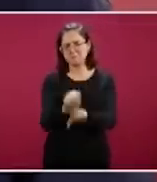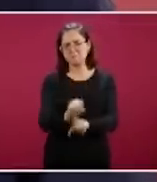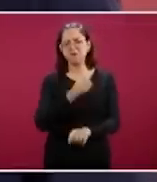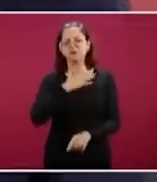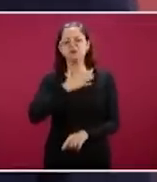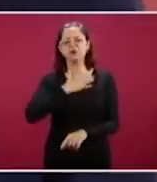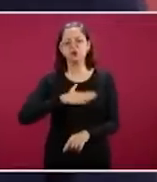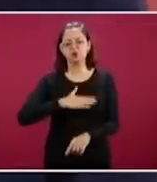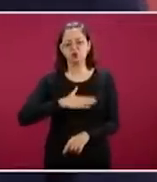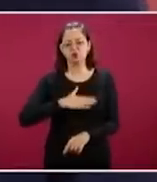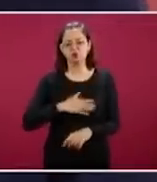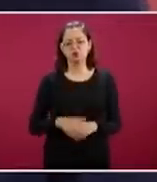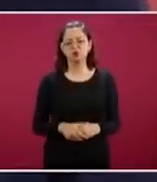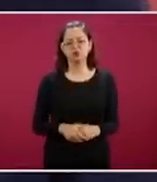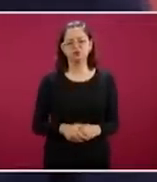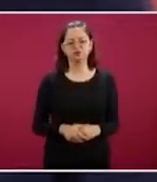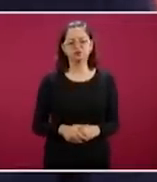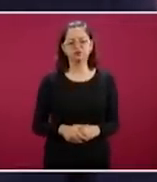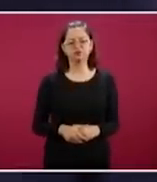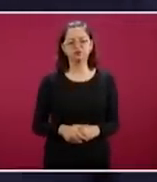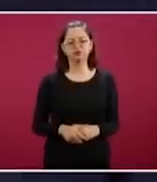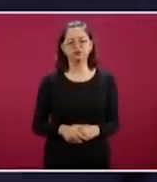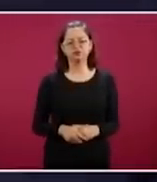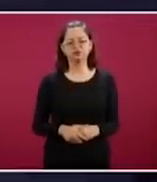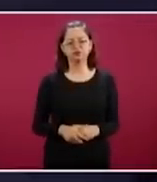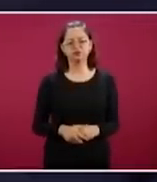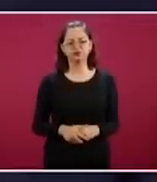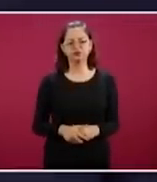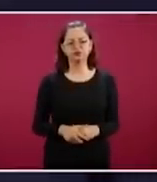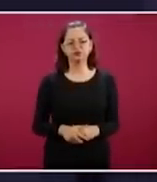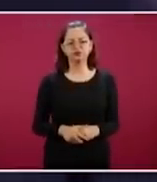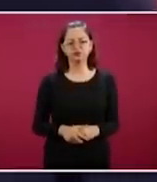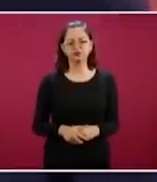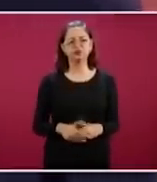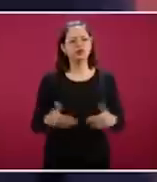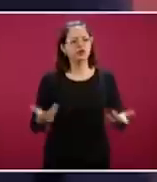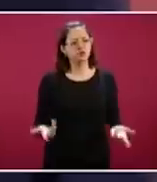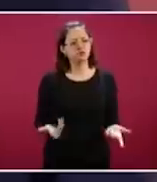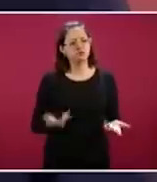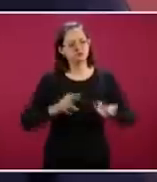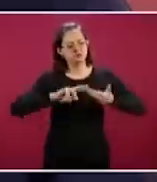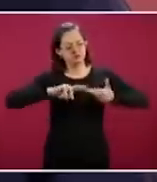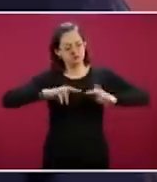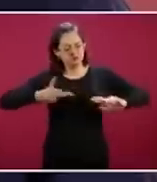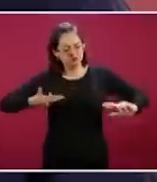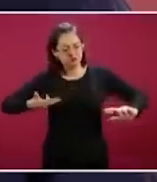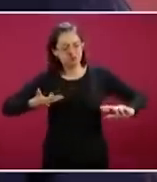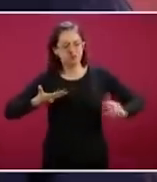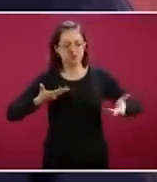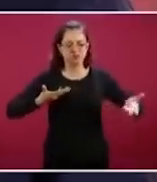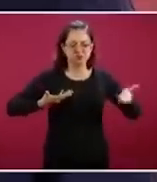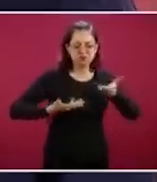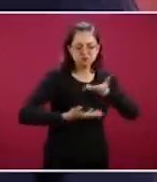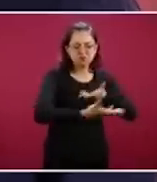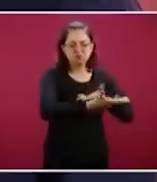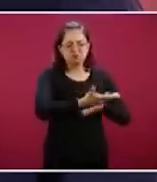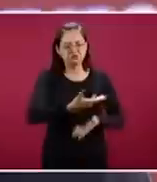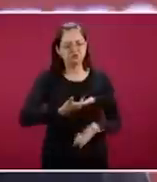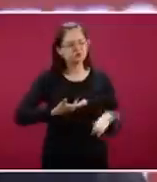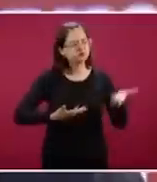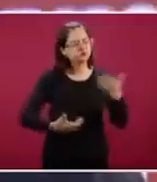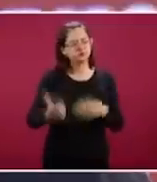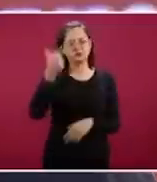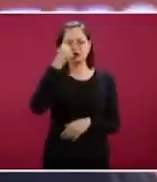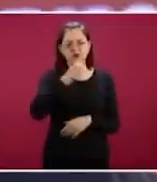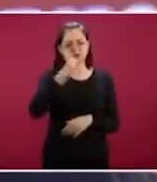y que queremos mantener siempre una relación de cooperación y